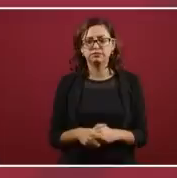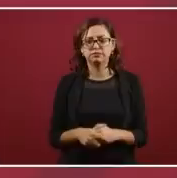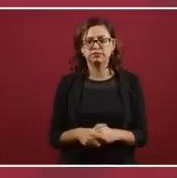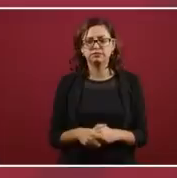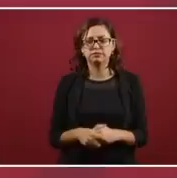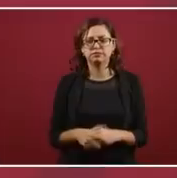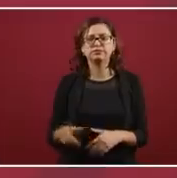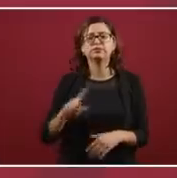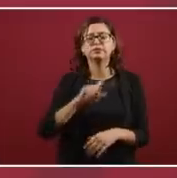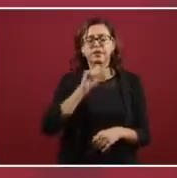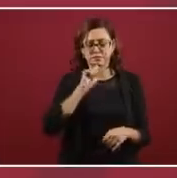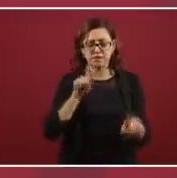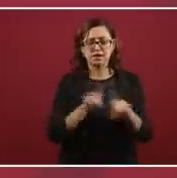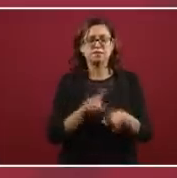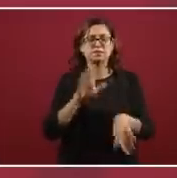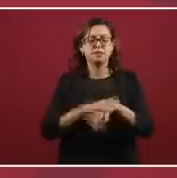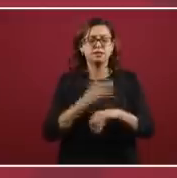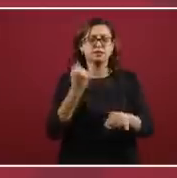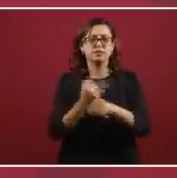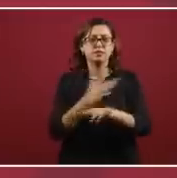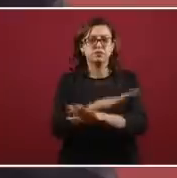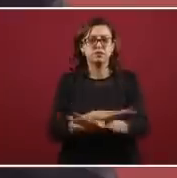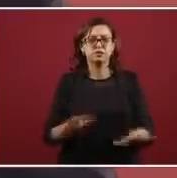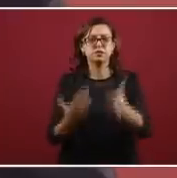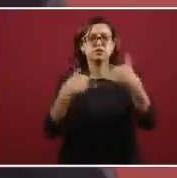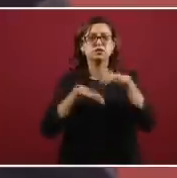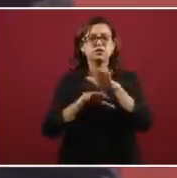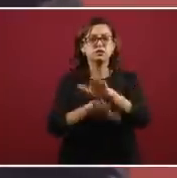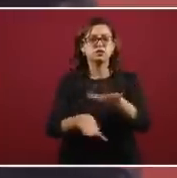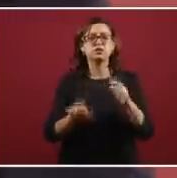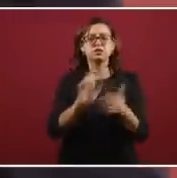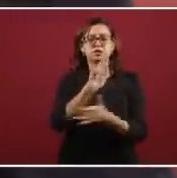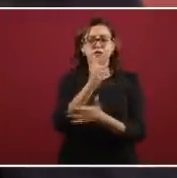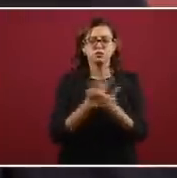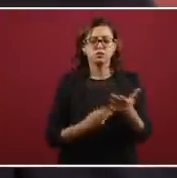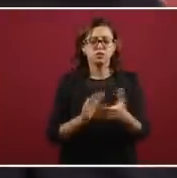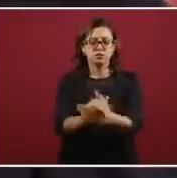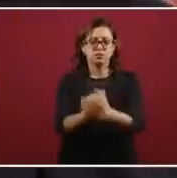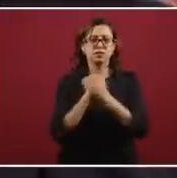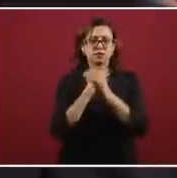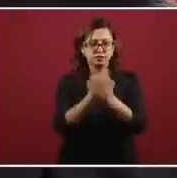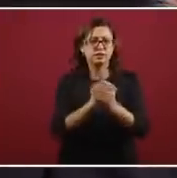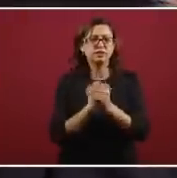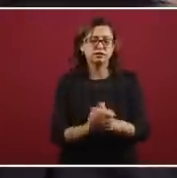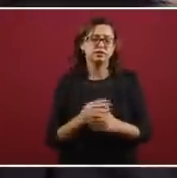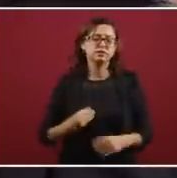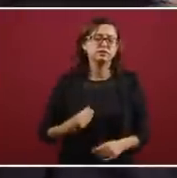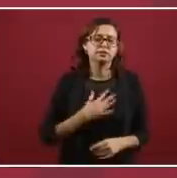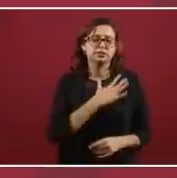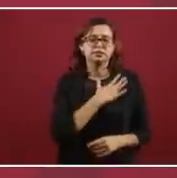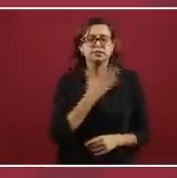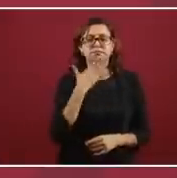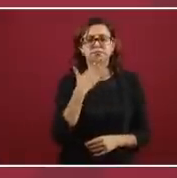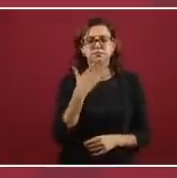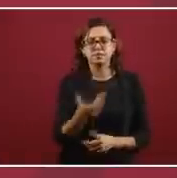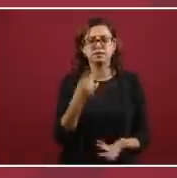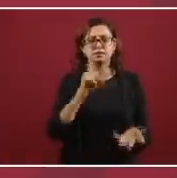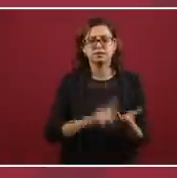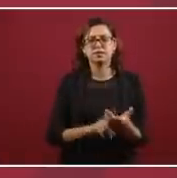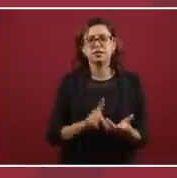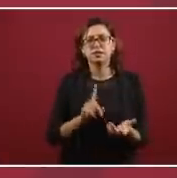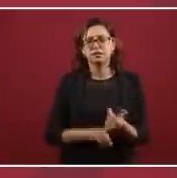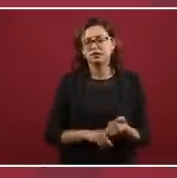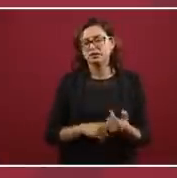vamos a informar sobre el programa Tandas para el Bienestar. Es un